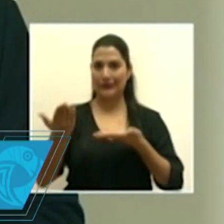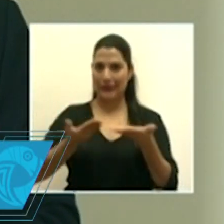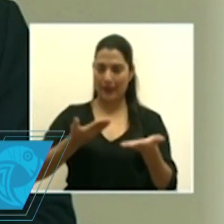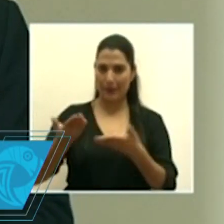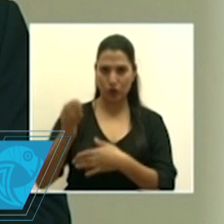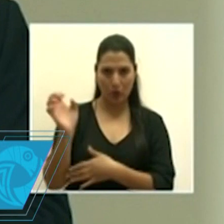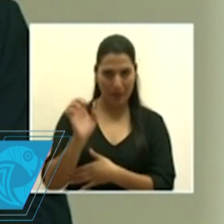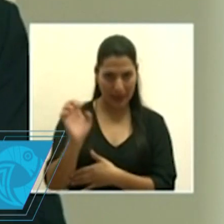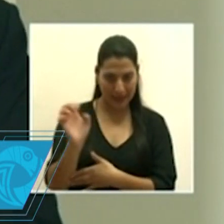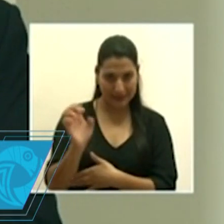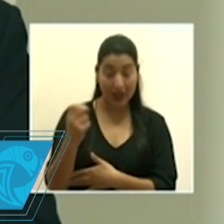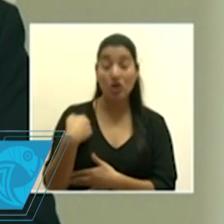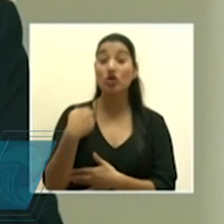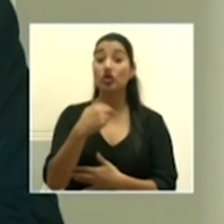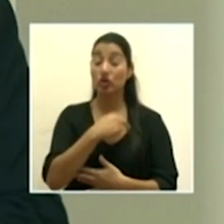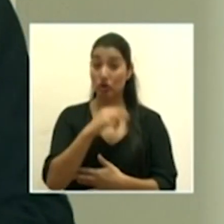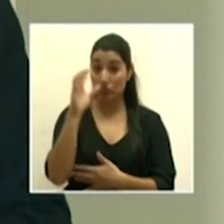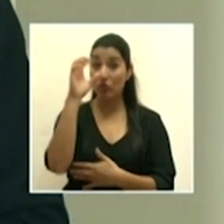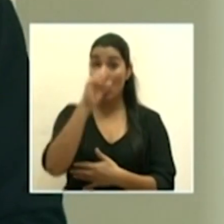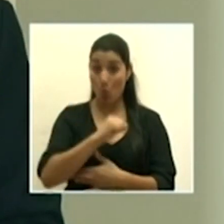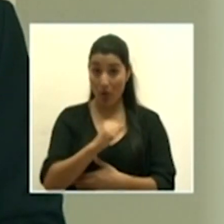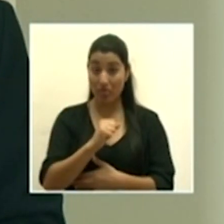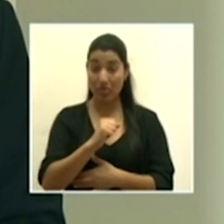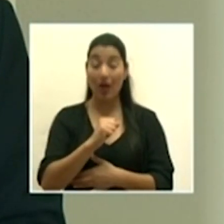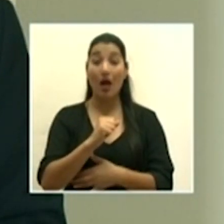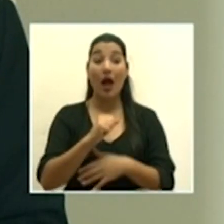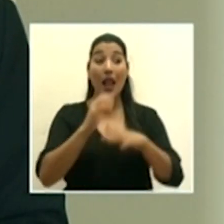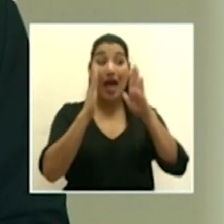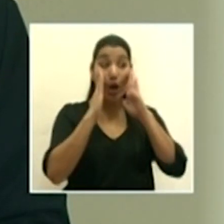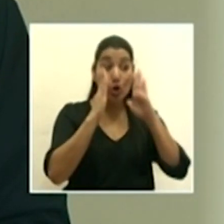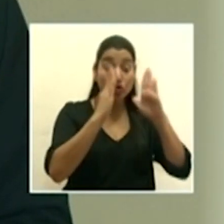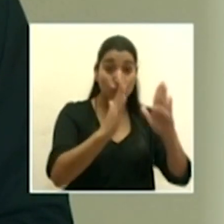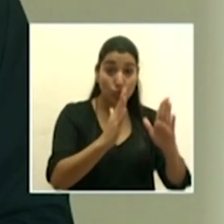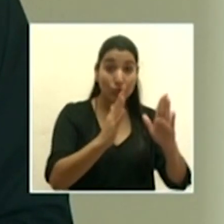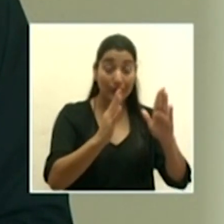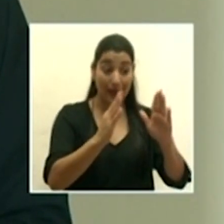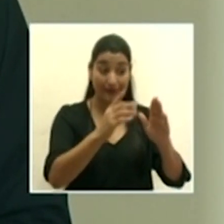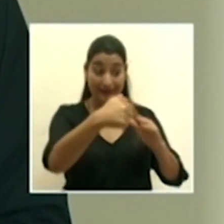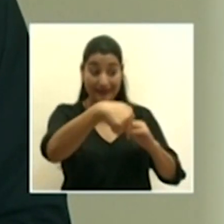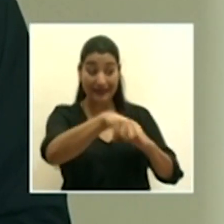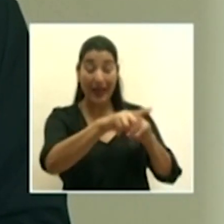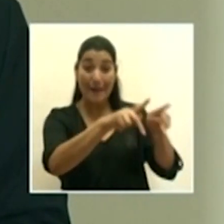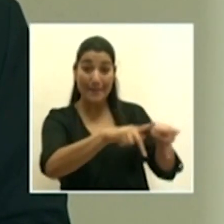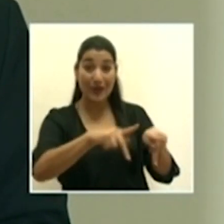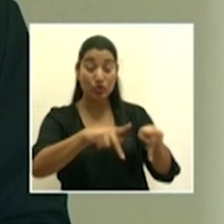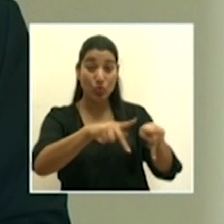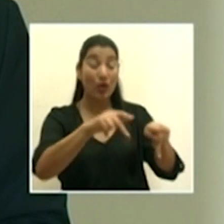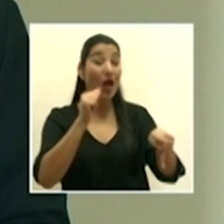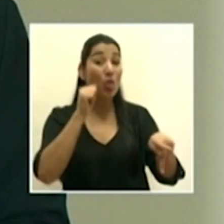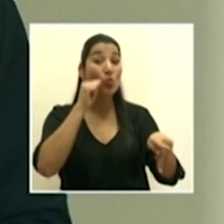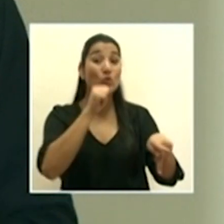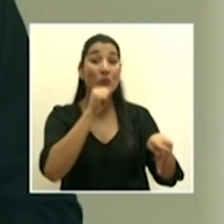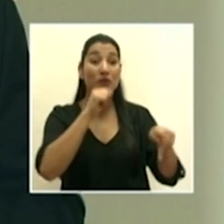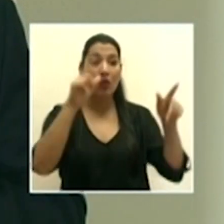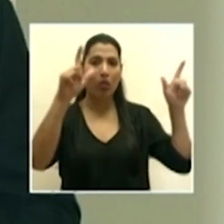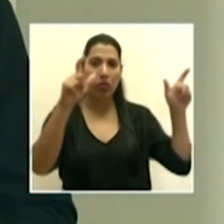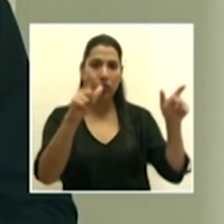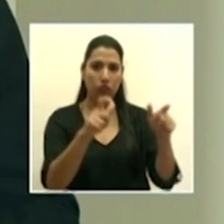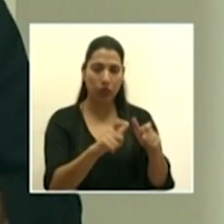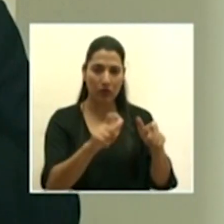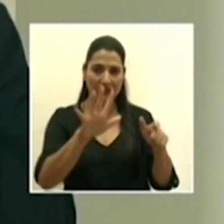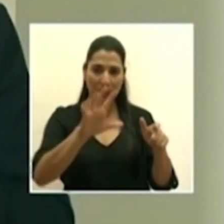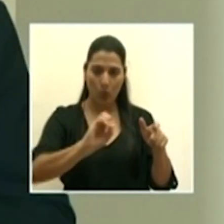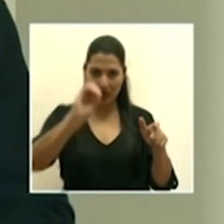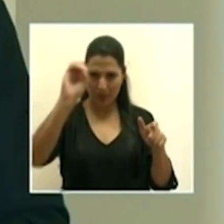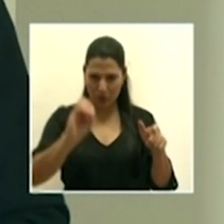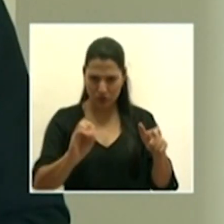Hemos identificado que la consulta de los adultos mayores en los servicios de emergencias han disminuido hasta un 50%. Si un adulto mayor